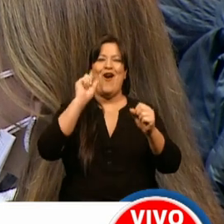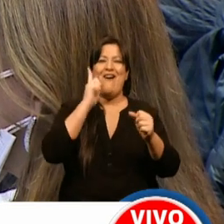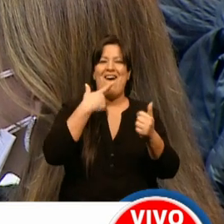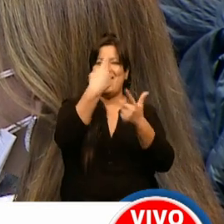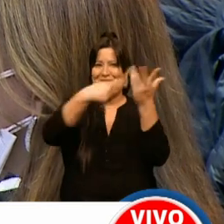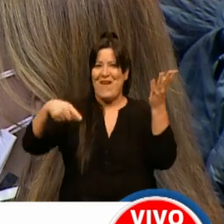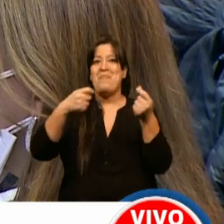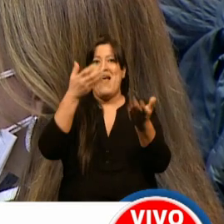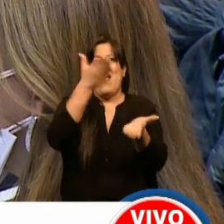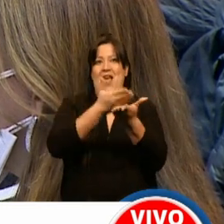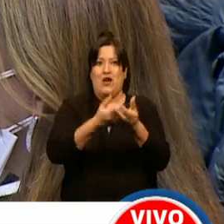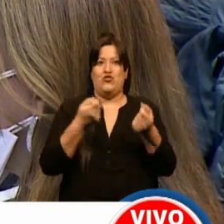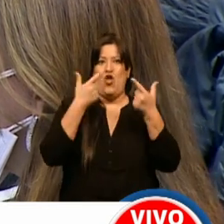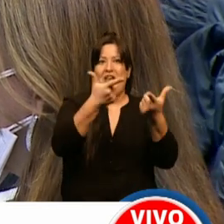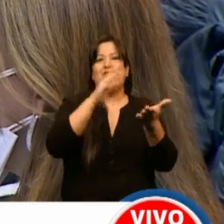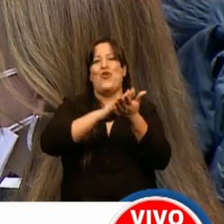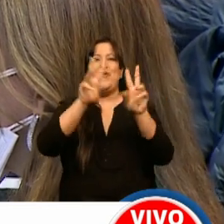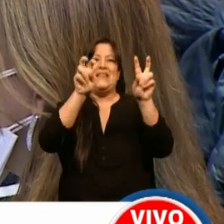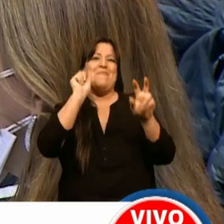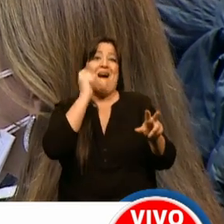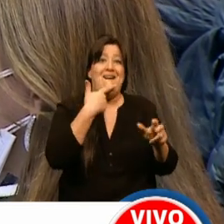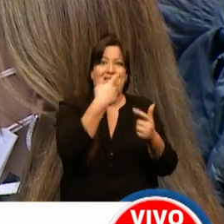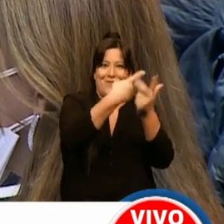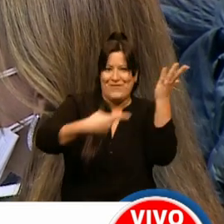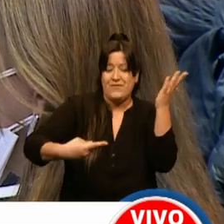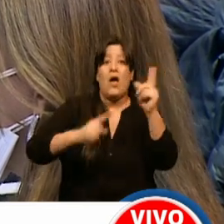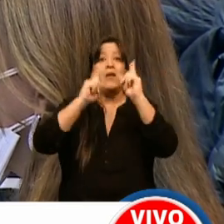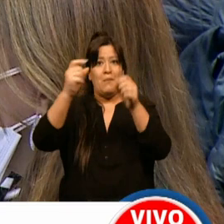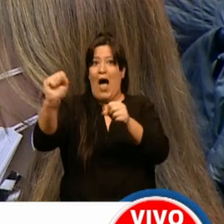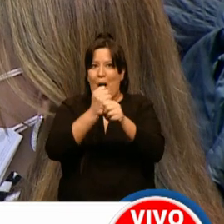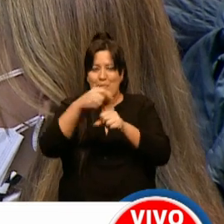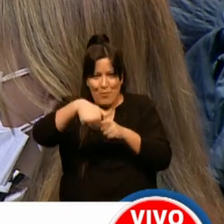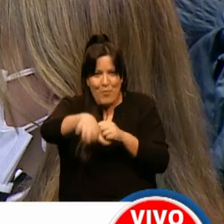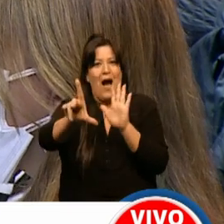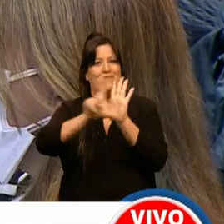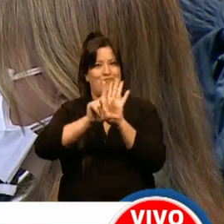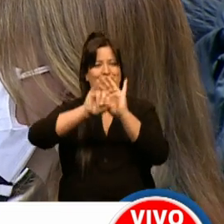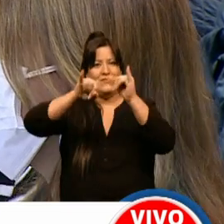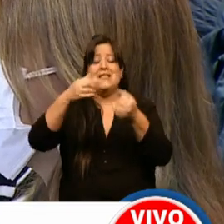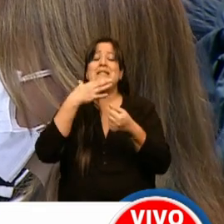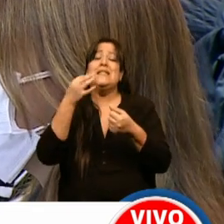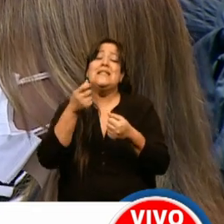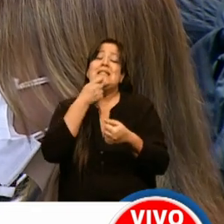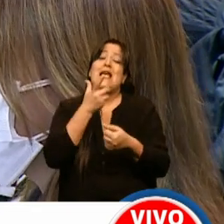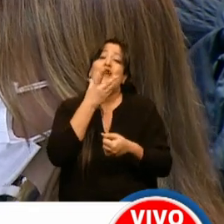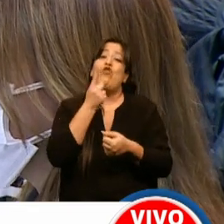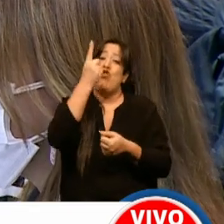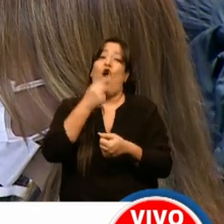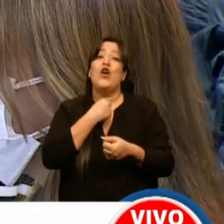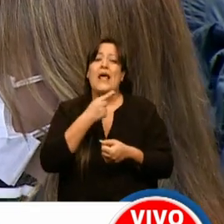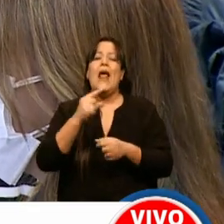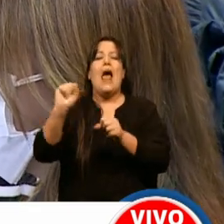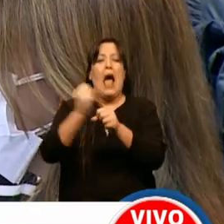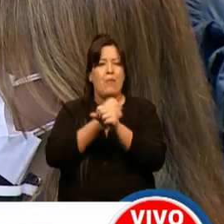argentinos en relación al uso del gas aprobamos aprobar esta ley y vamos a probar si dios quiere el proyecto de